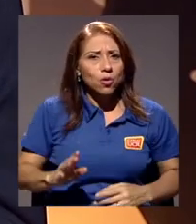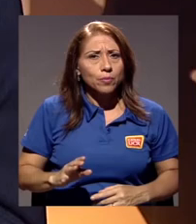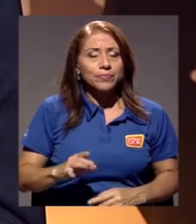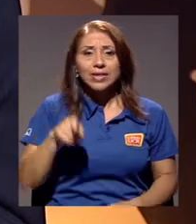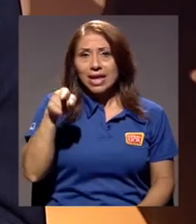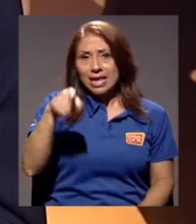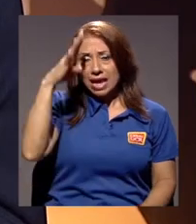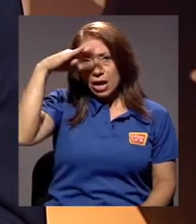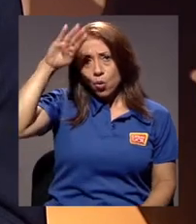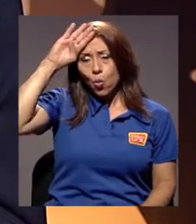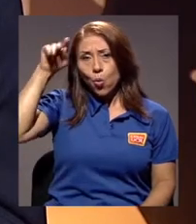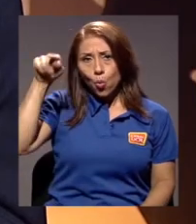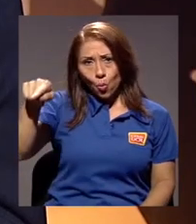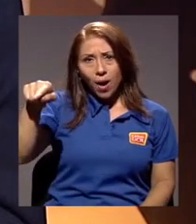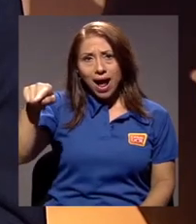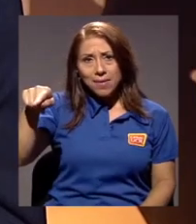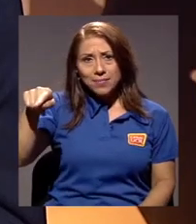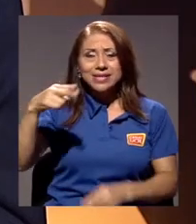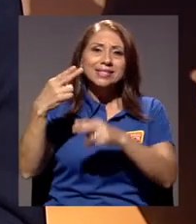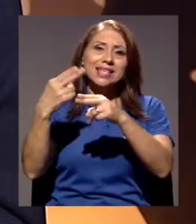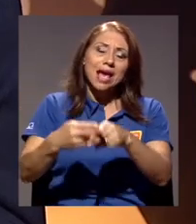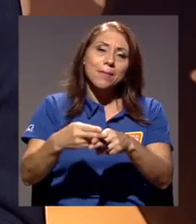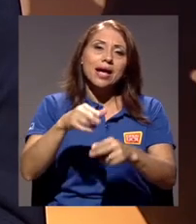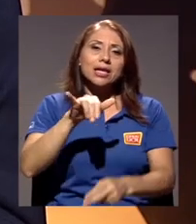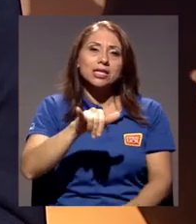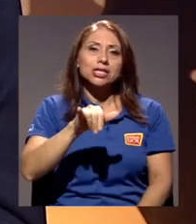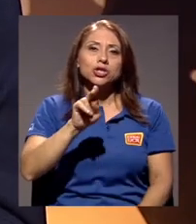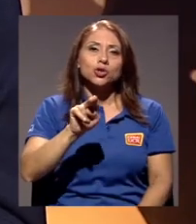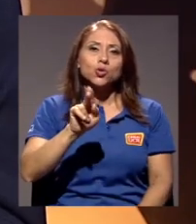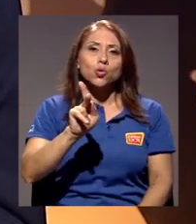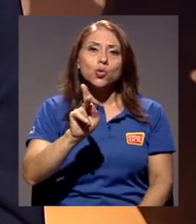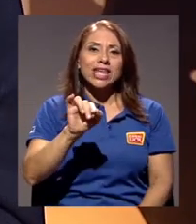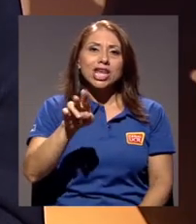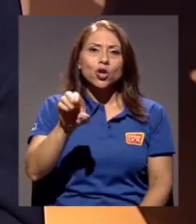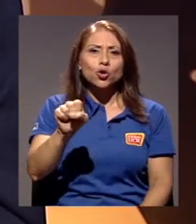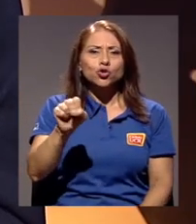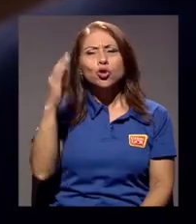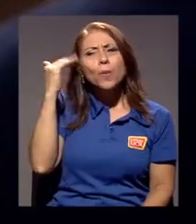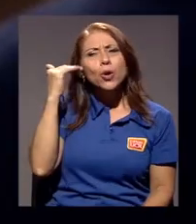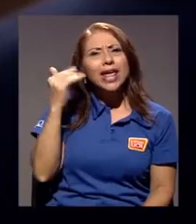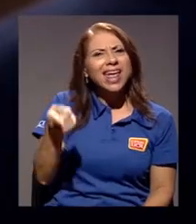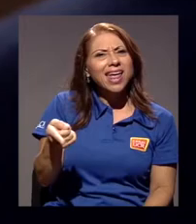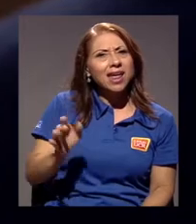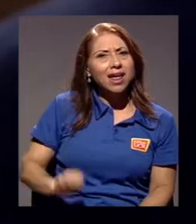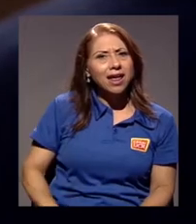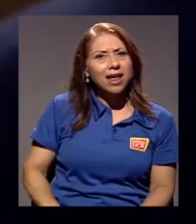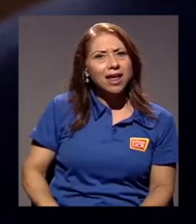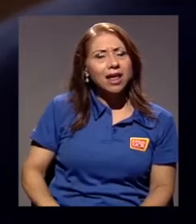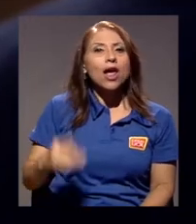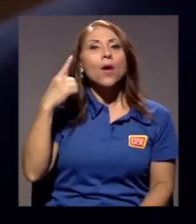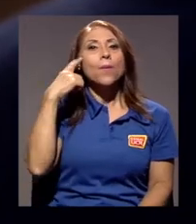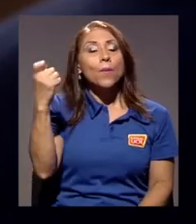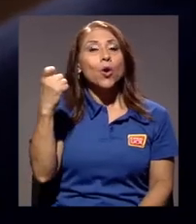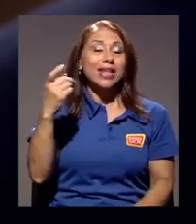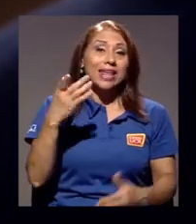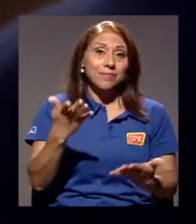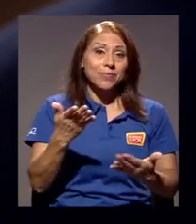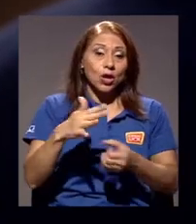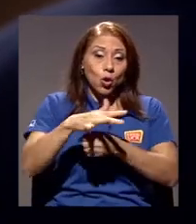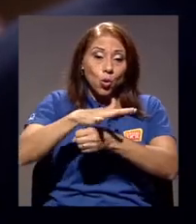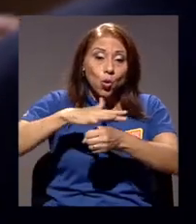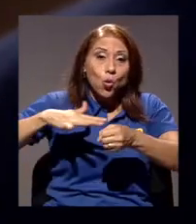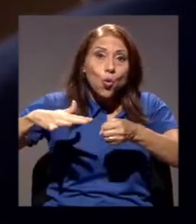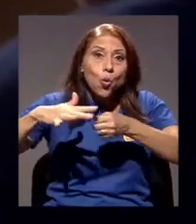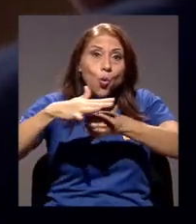en cuba que se llama yuki nos porque yo que no es porque son cuba